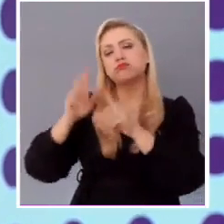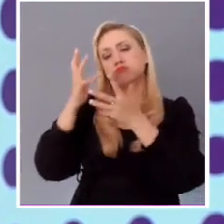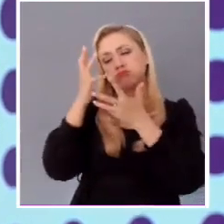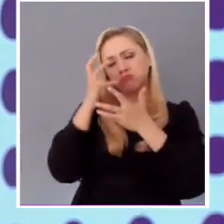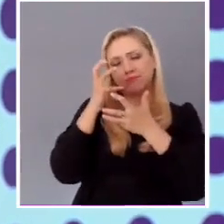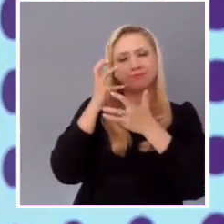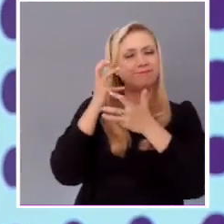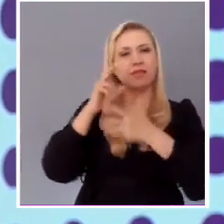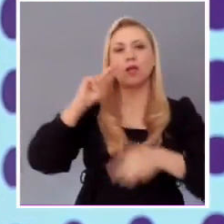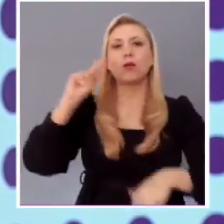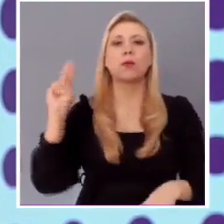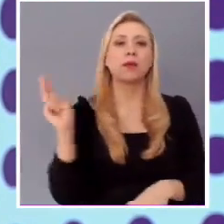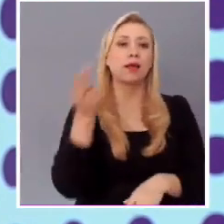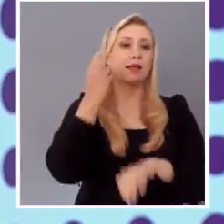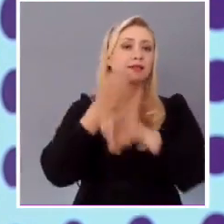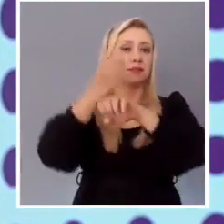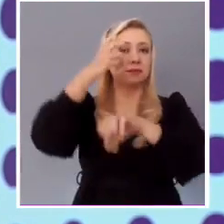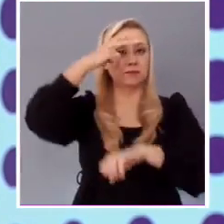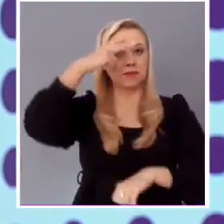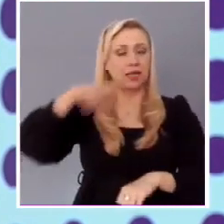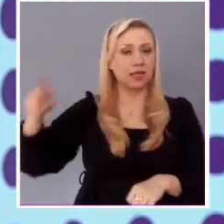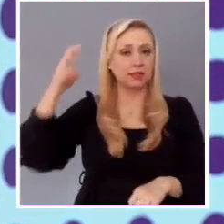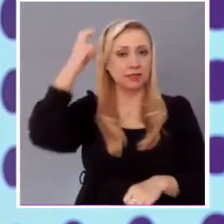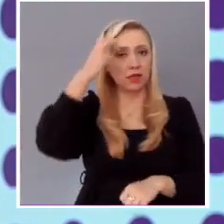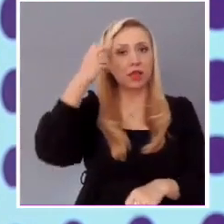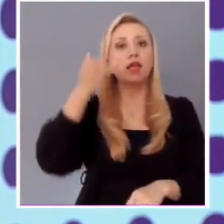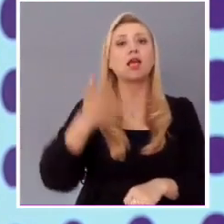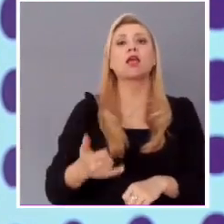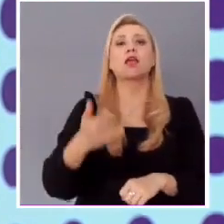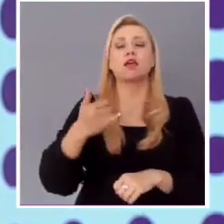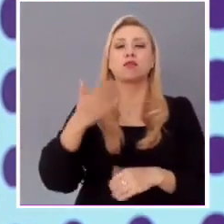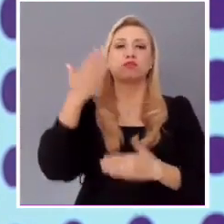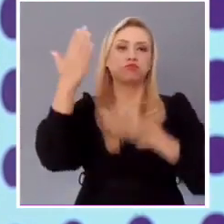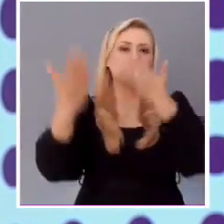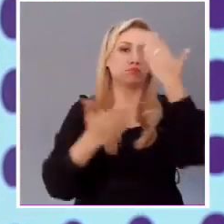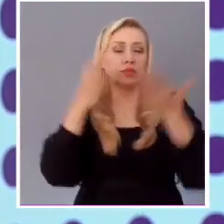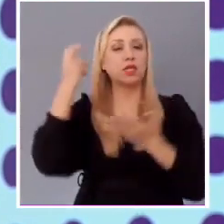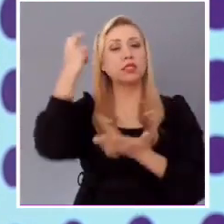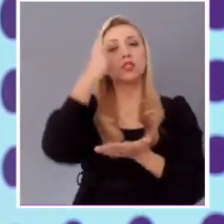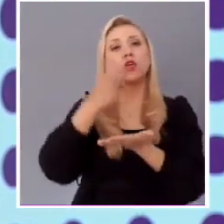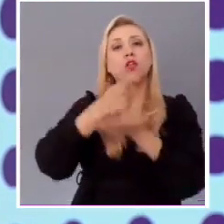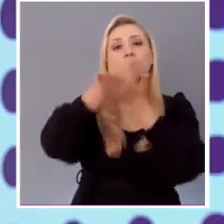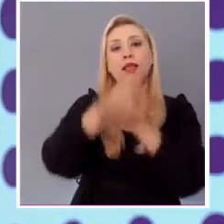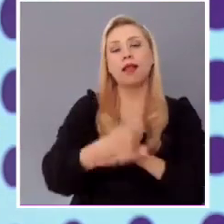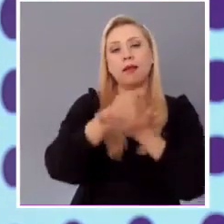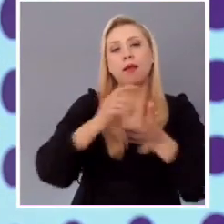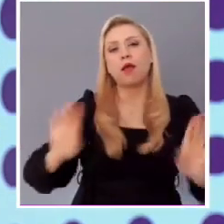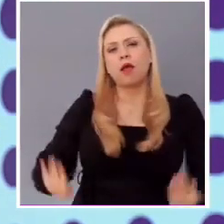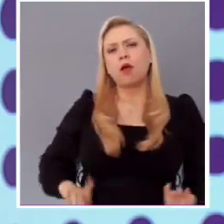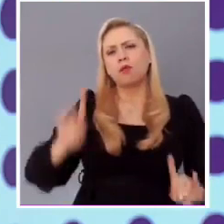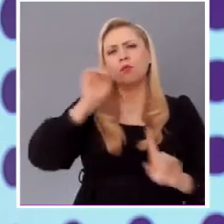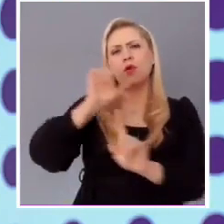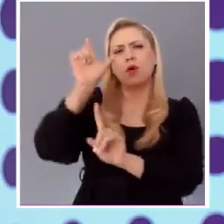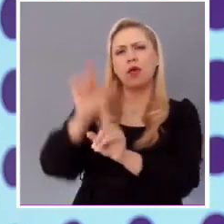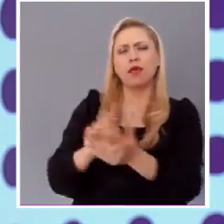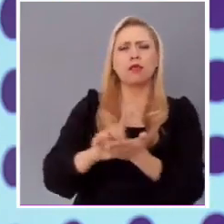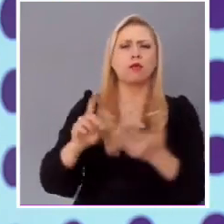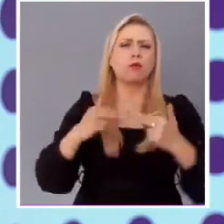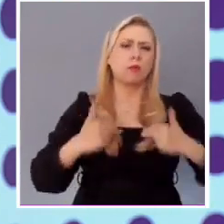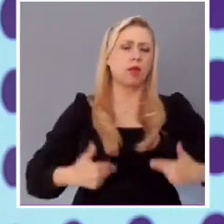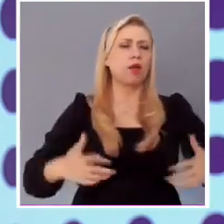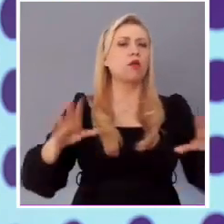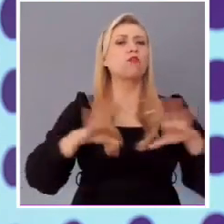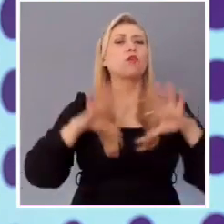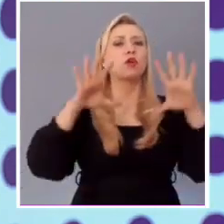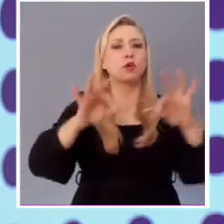Estado de México, diplomada en psicoterapia con perspectiva de género y derechos humanos por la Fundación Mexicana para la Lucha contra el